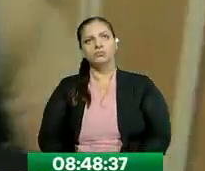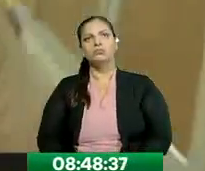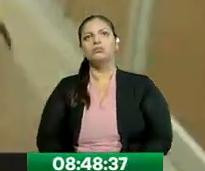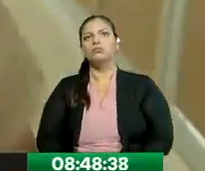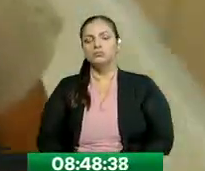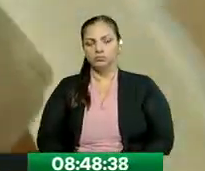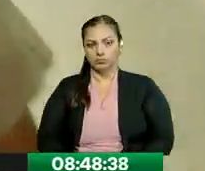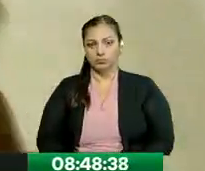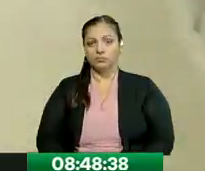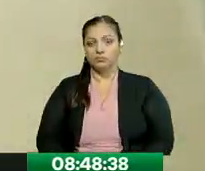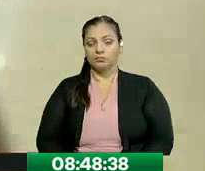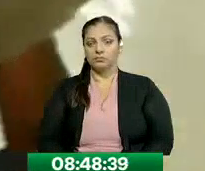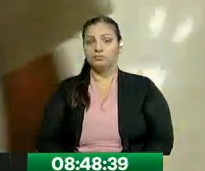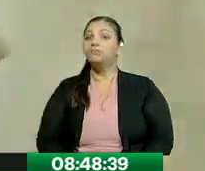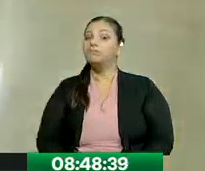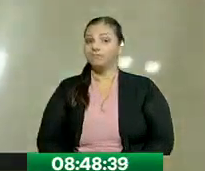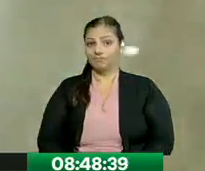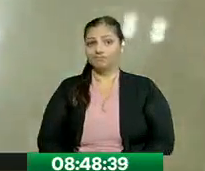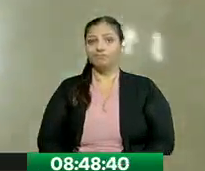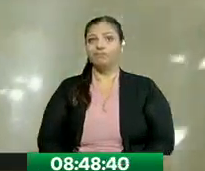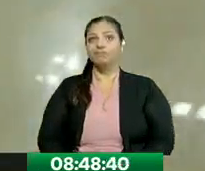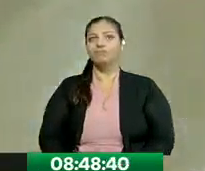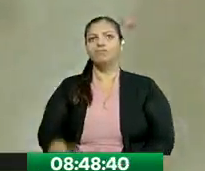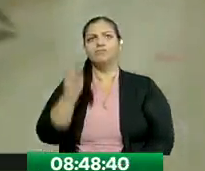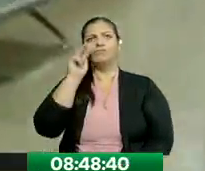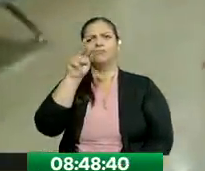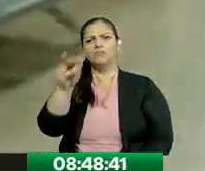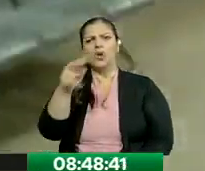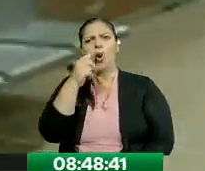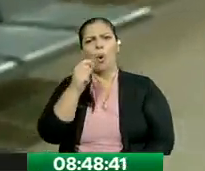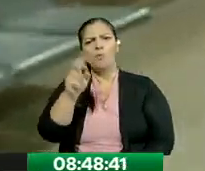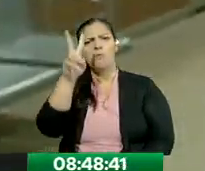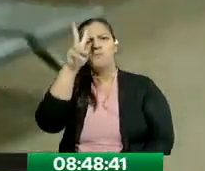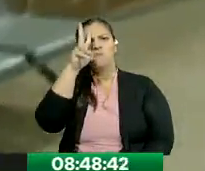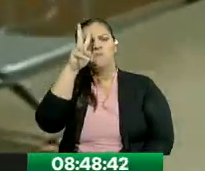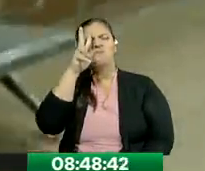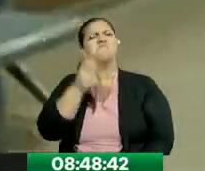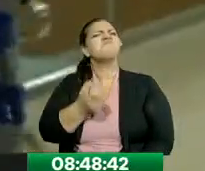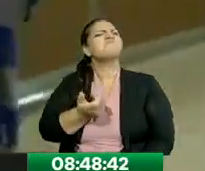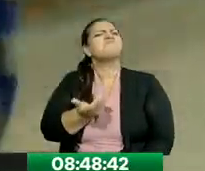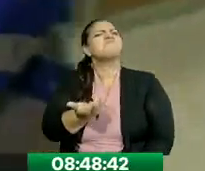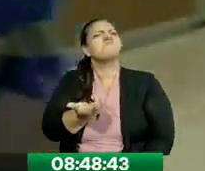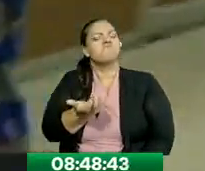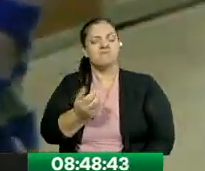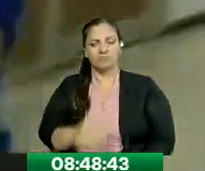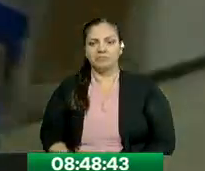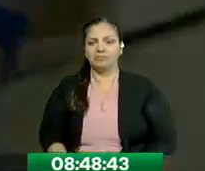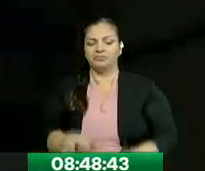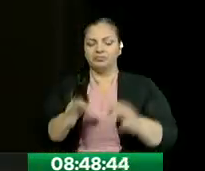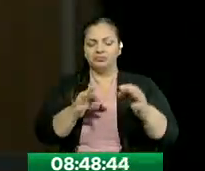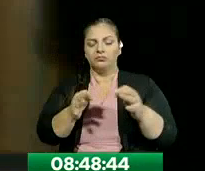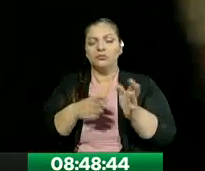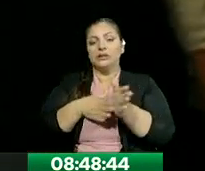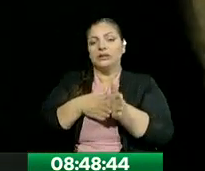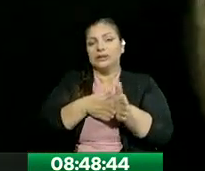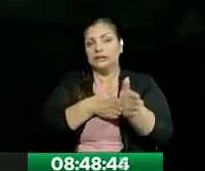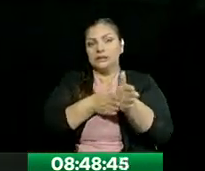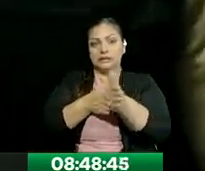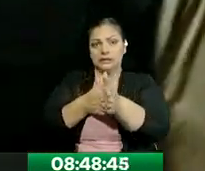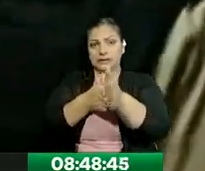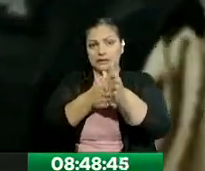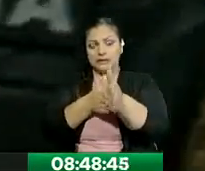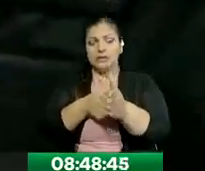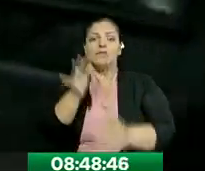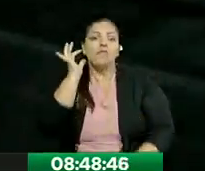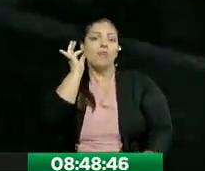Familiares de la pequeña de 11 años estaban indignados, querían hacer justicia por mano propia. En la unidad de flagrancia, él negó haber grabado